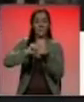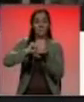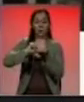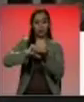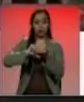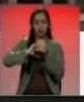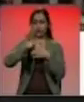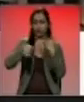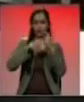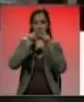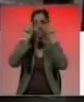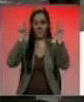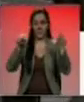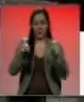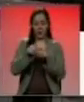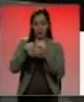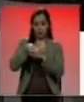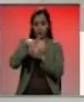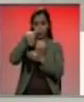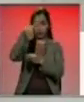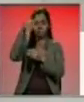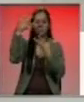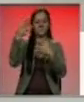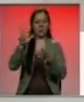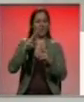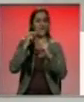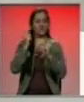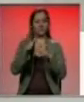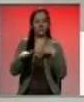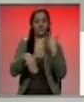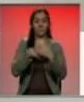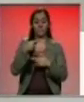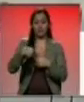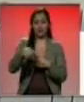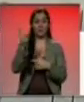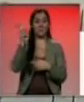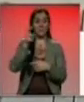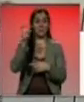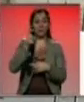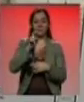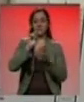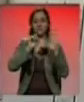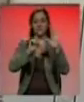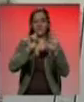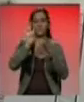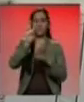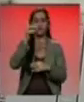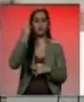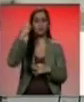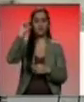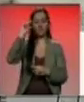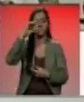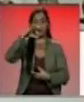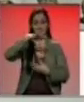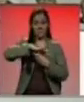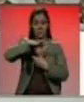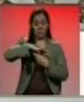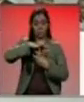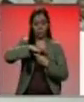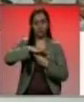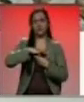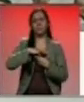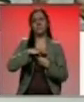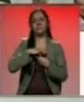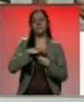confirmó que 42 millones ya están listas. Ese día se necesitarán 64 millones para elegir presidente,